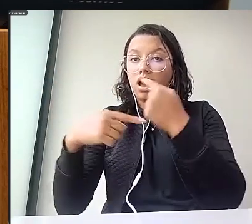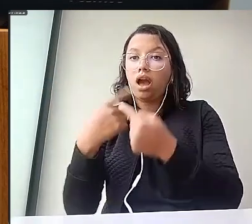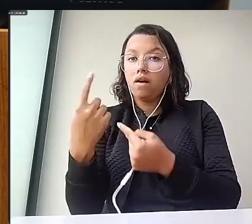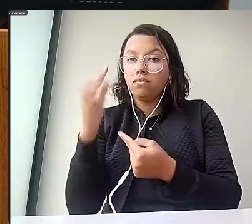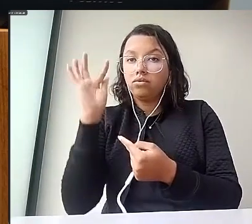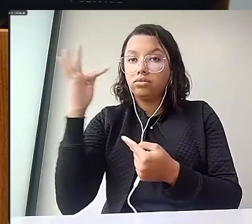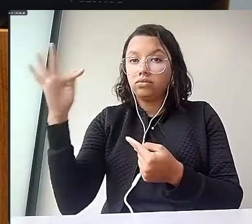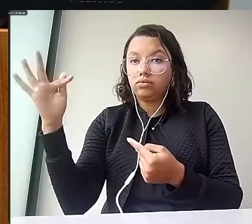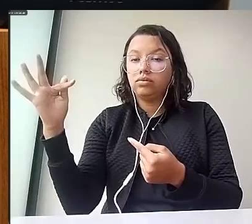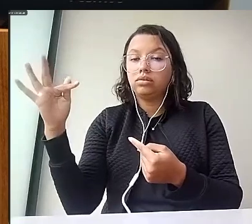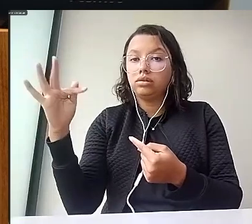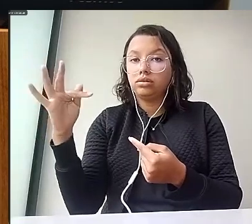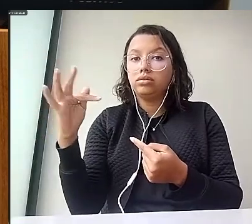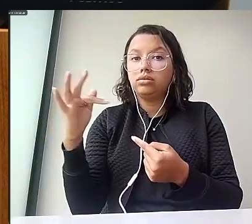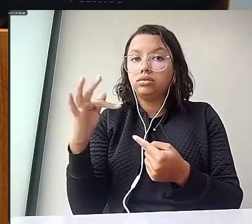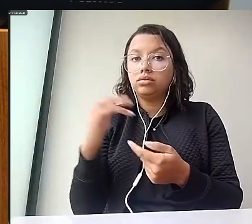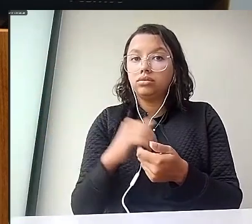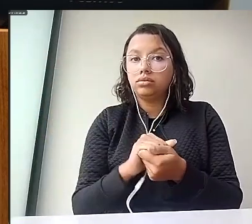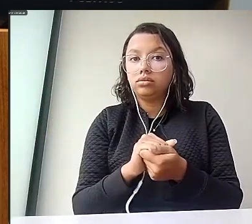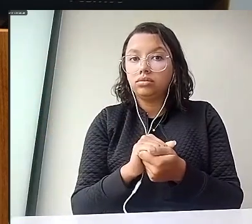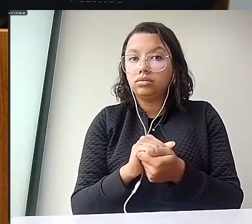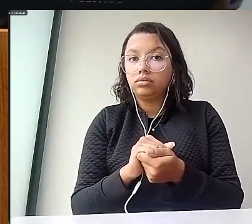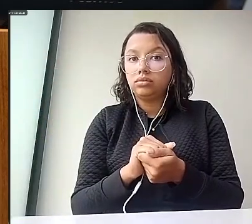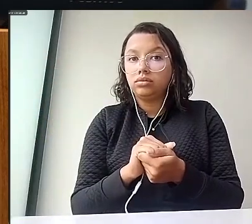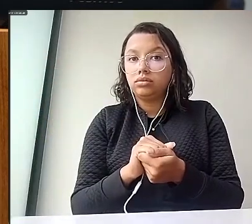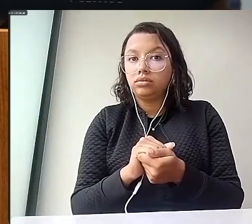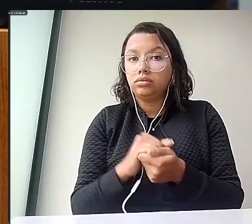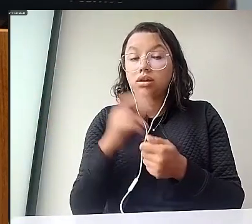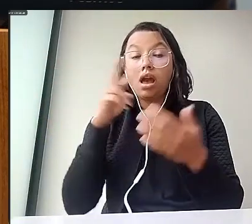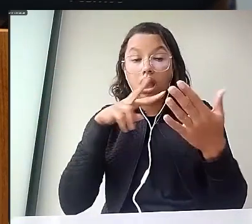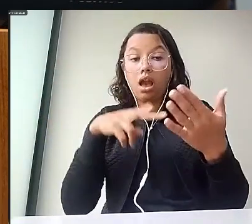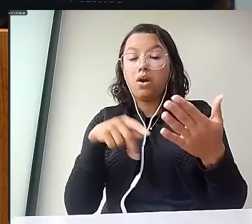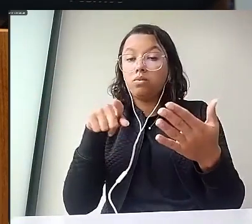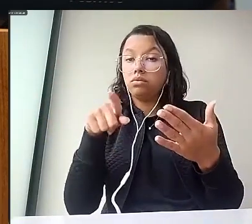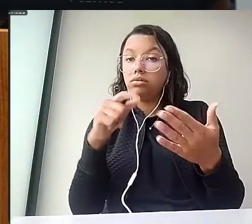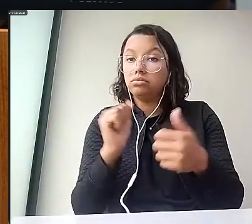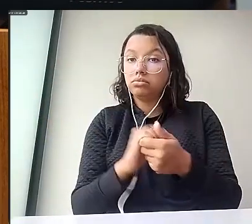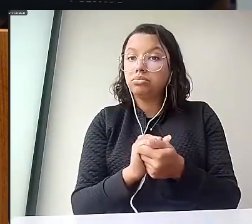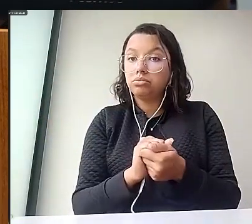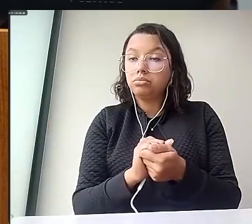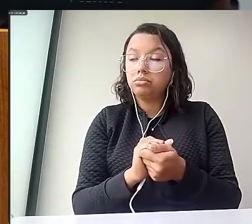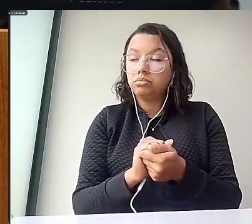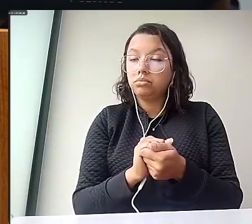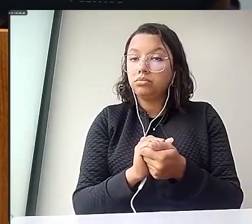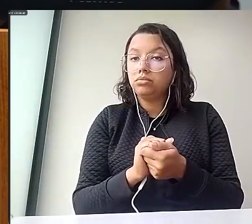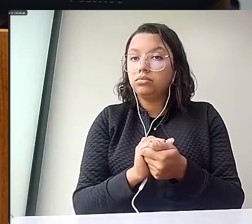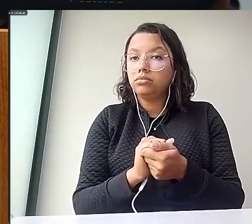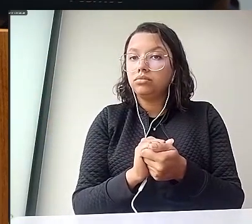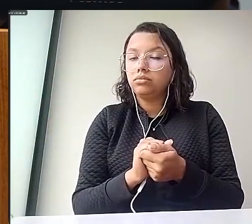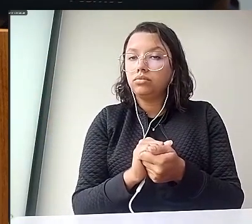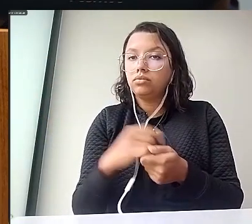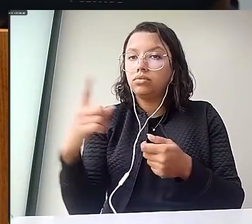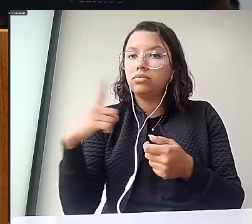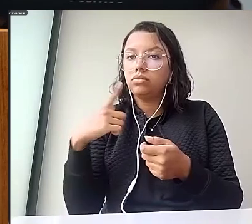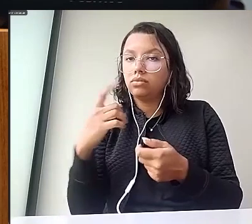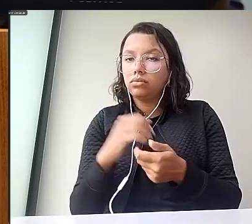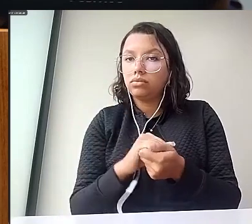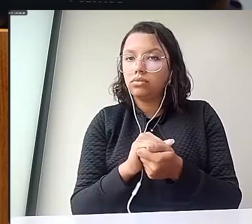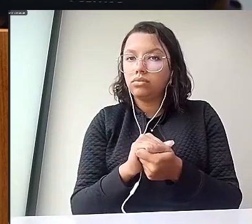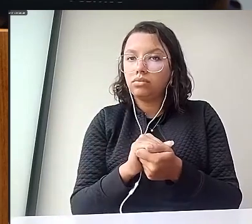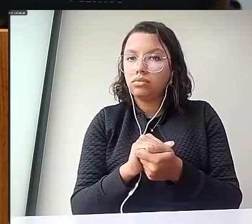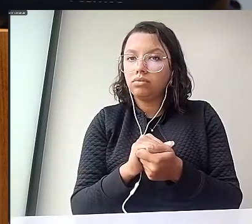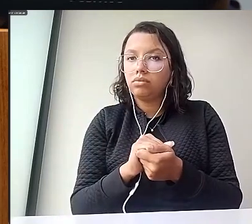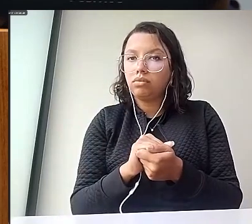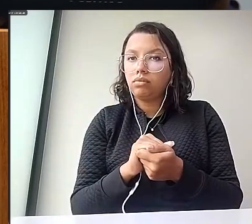lugar. Não apague, né? Eu li esse artigo. Y Rivero tiene la razón. En